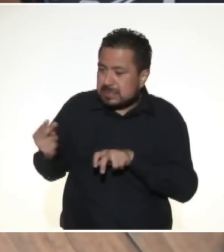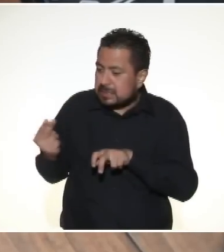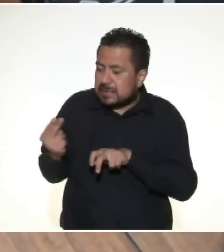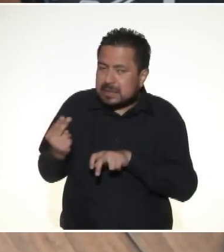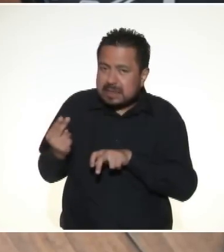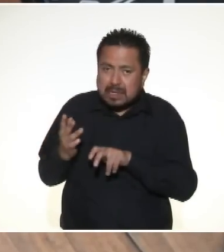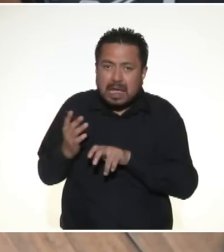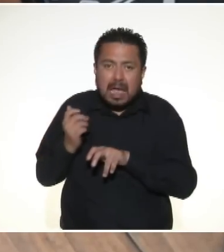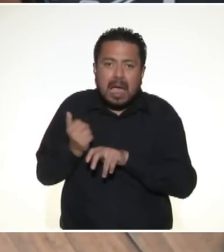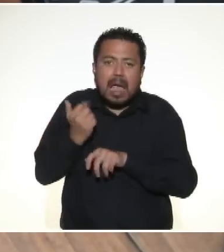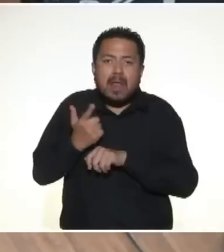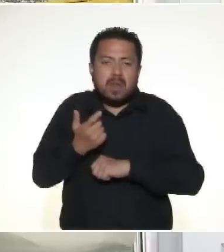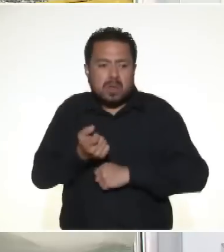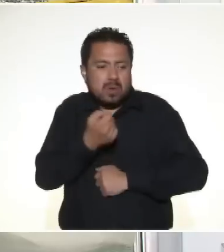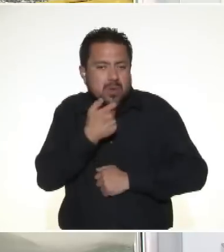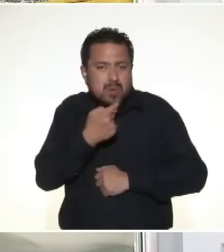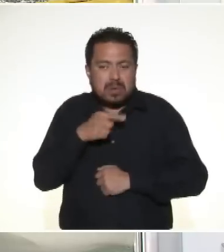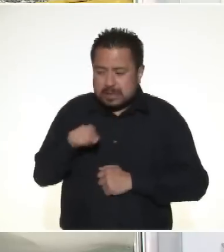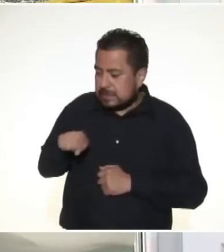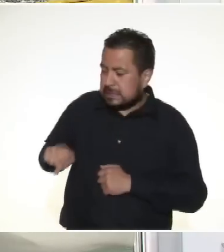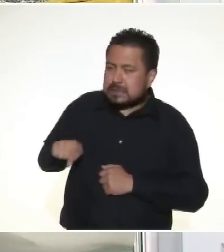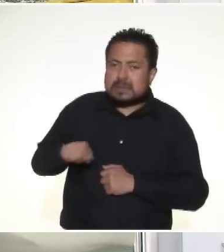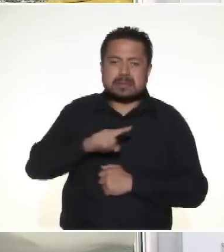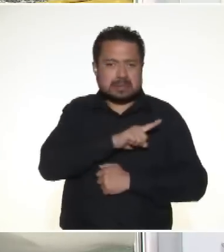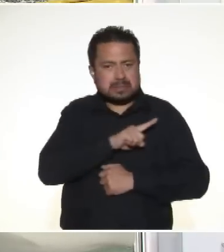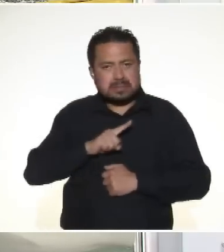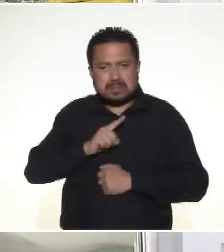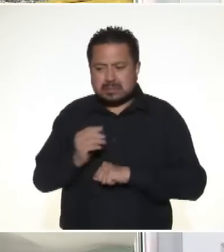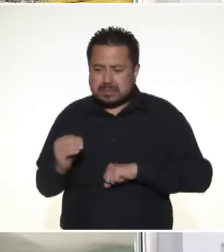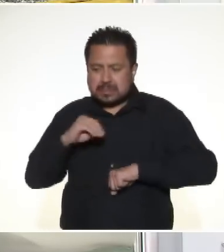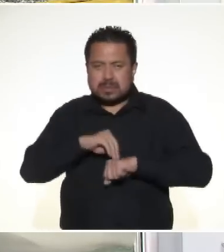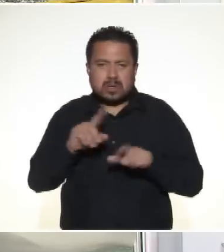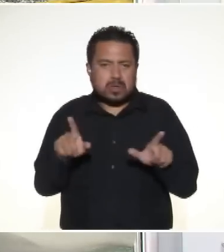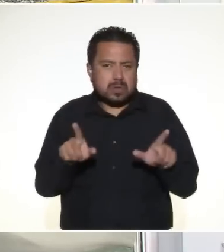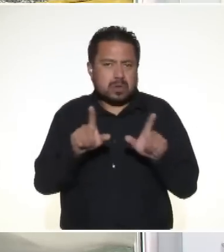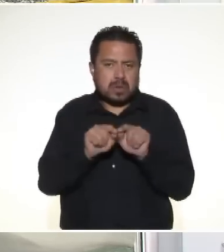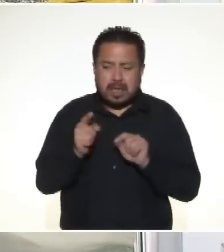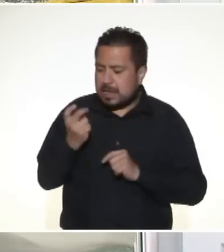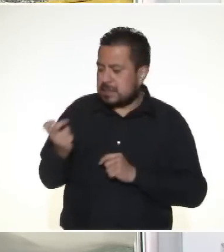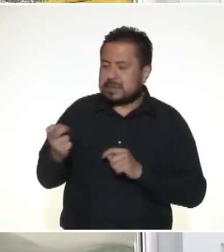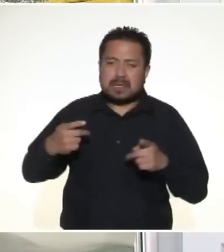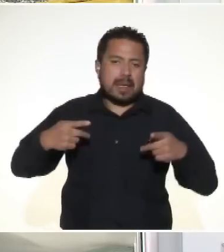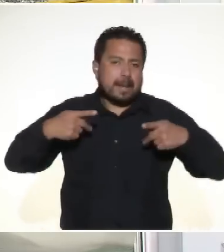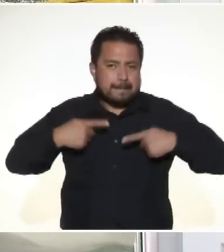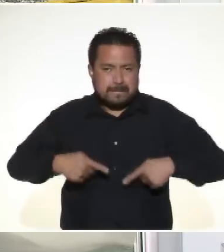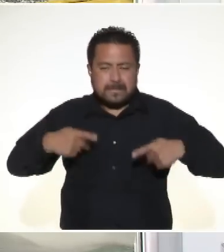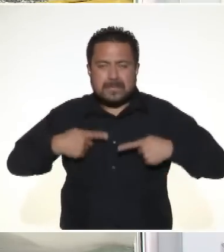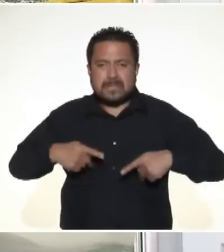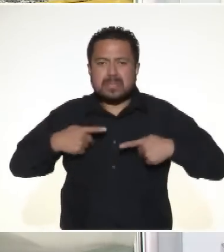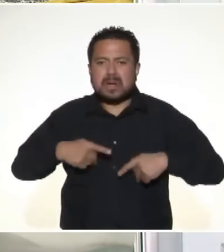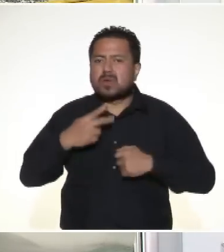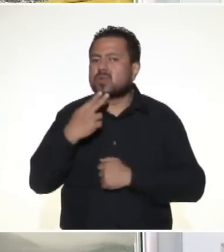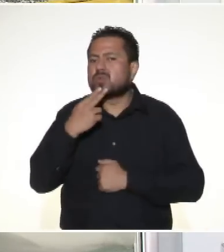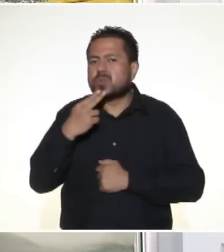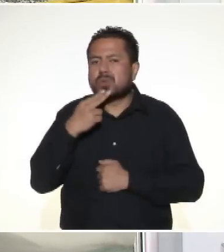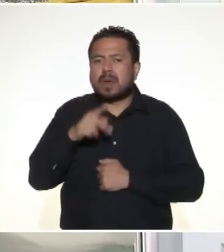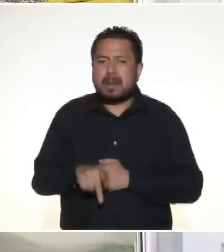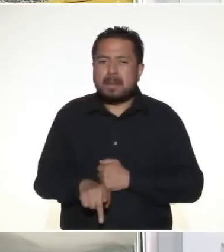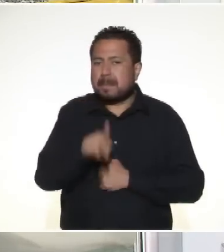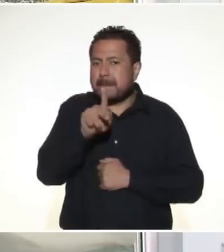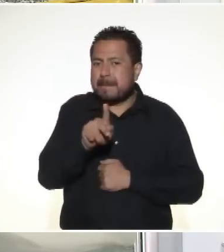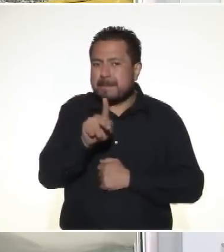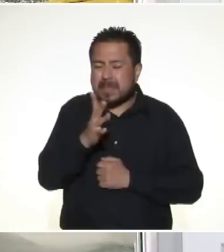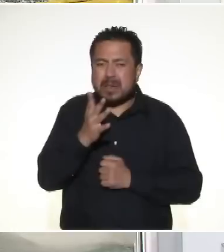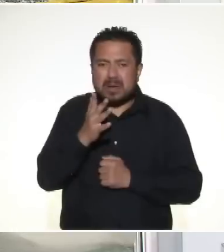un medicamento en particular, debe de portarse solamente para esa persona que lo consume, pero idealmente